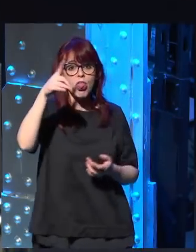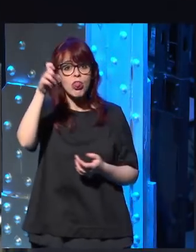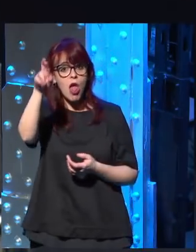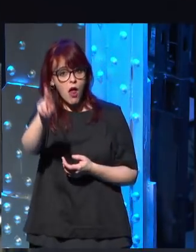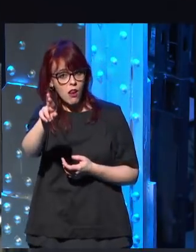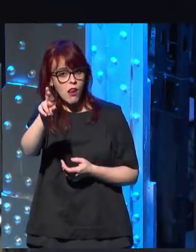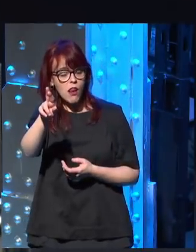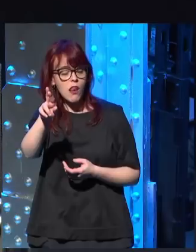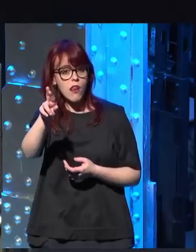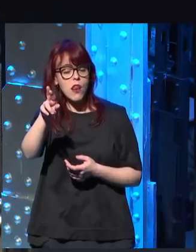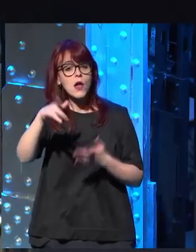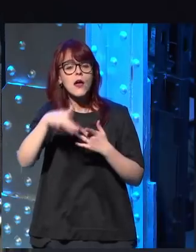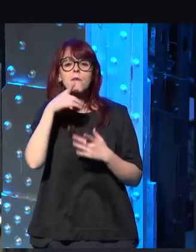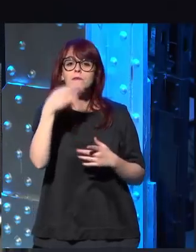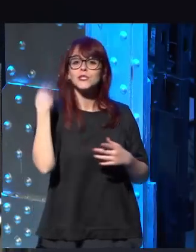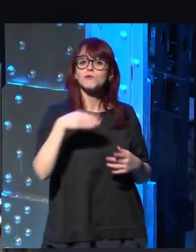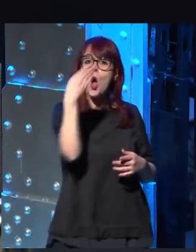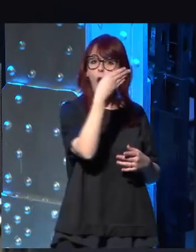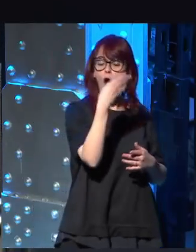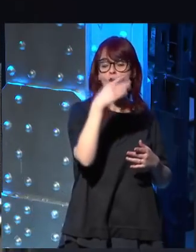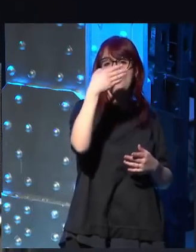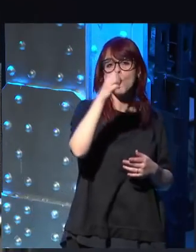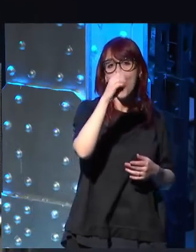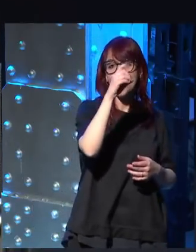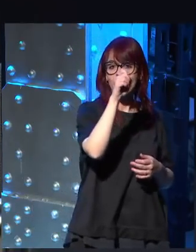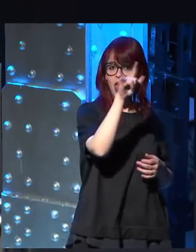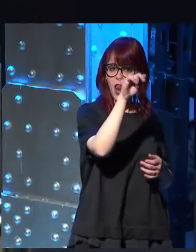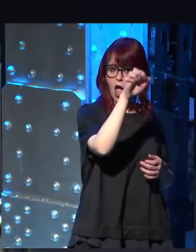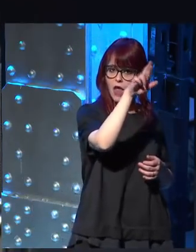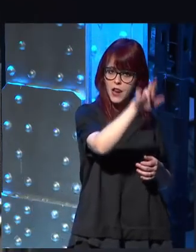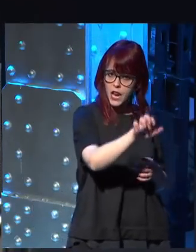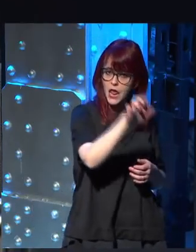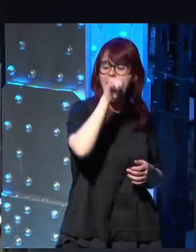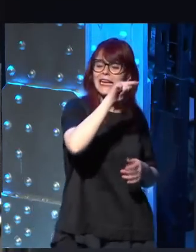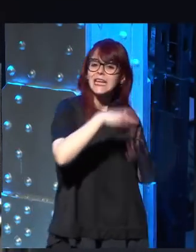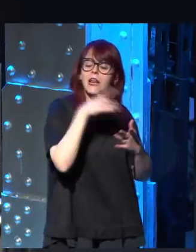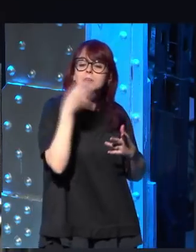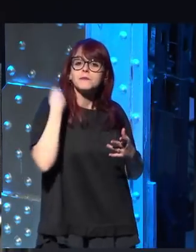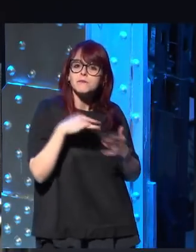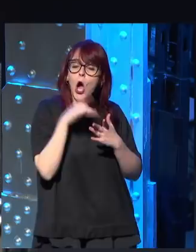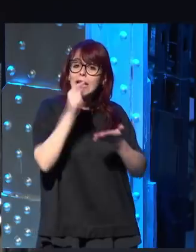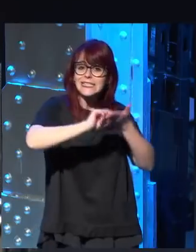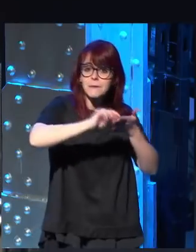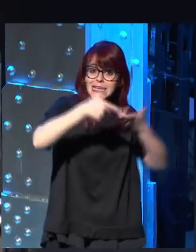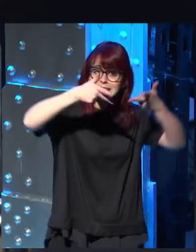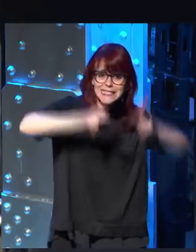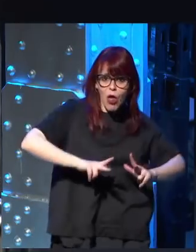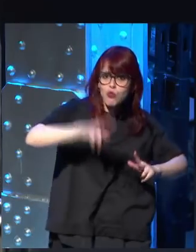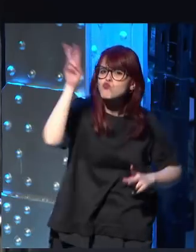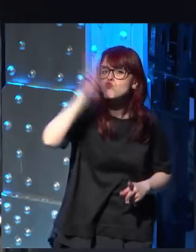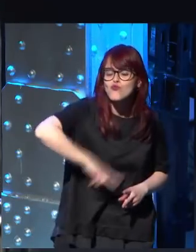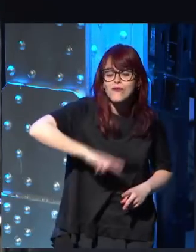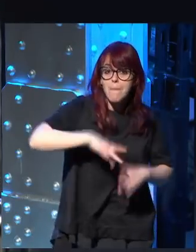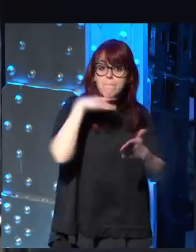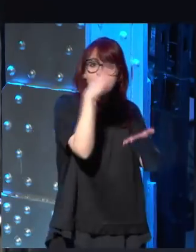contaba cómo andaba Baudelaire y cómo Baudelaire nunca escribía poemas sentado. Baudelaire caminaba